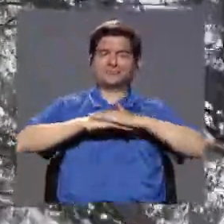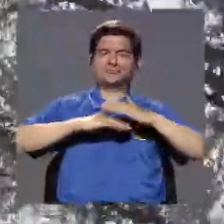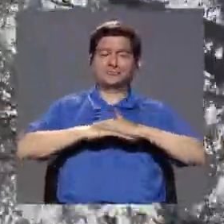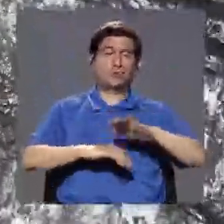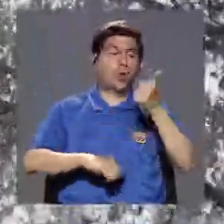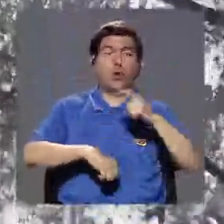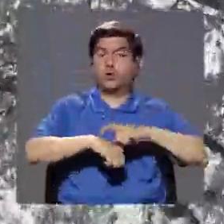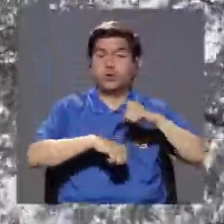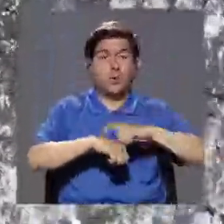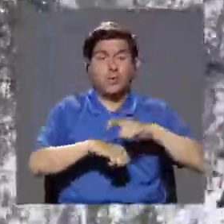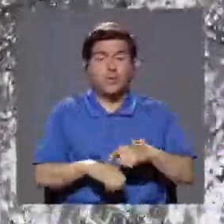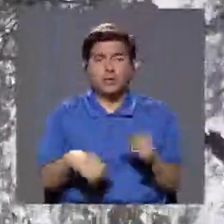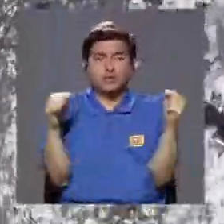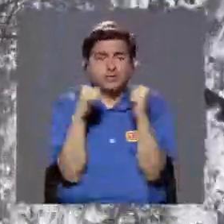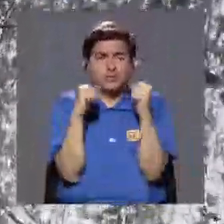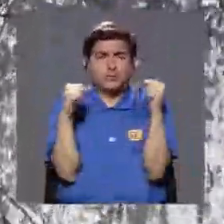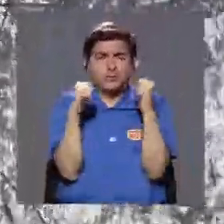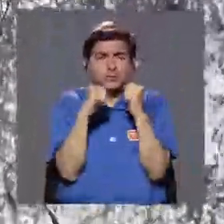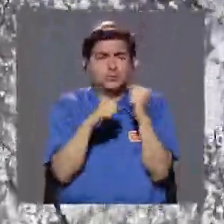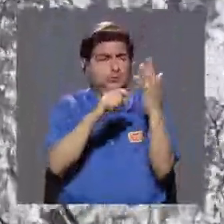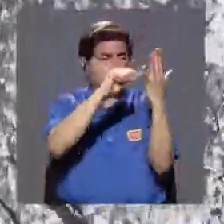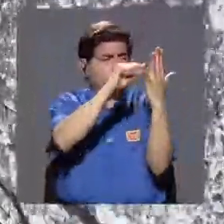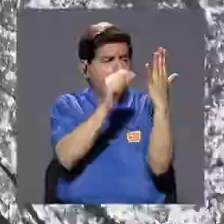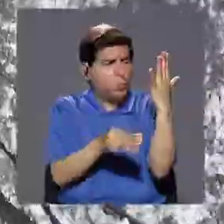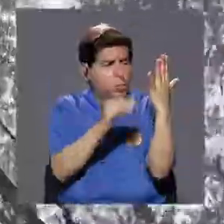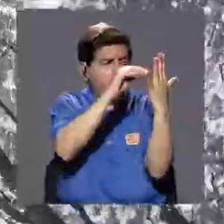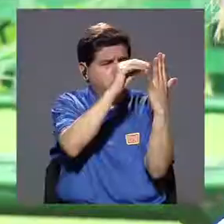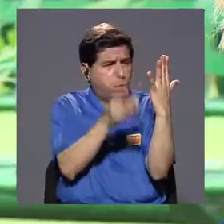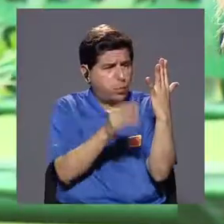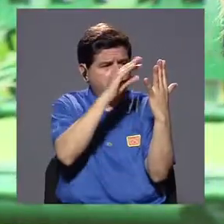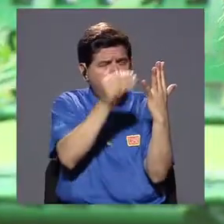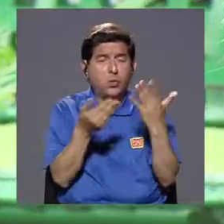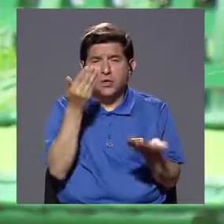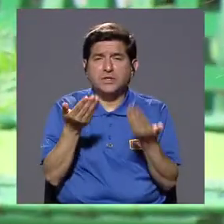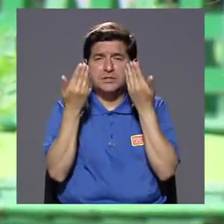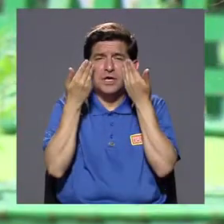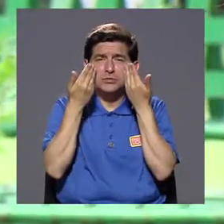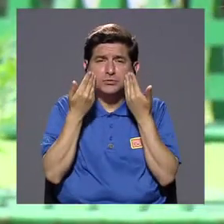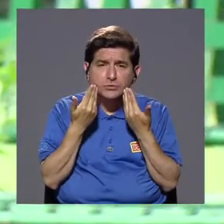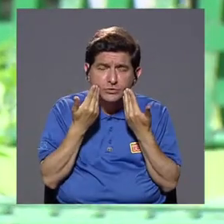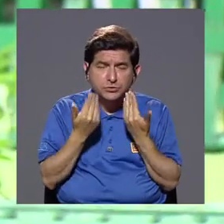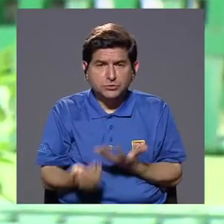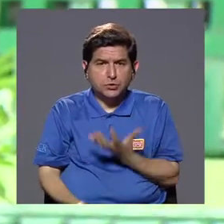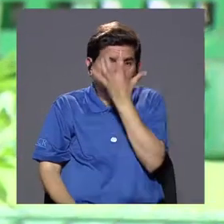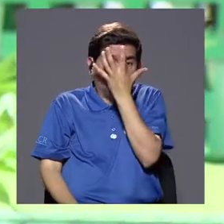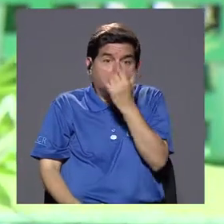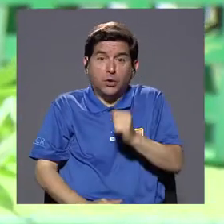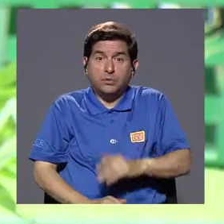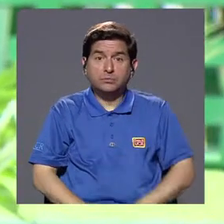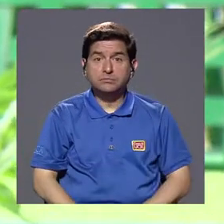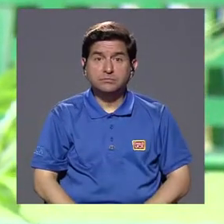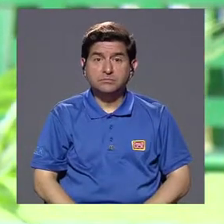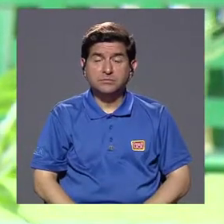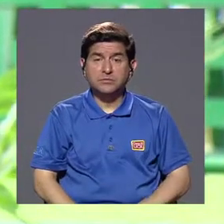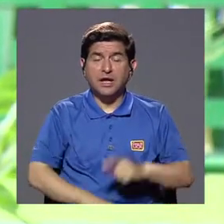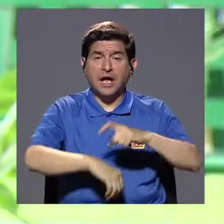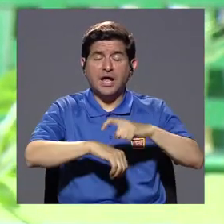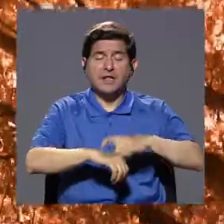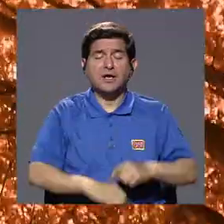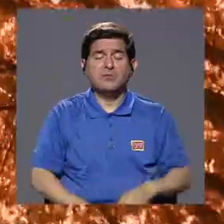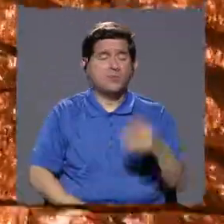invierno donde se le caen las hojas y hay tristeza hoy no hay enojo también habrá un otoño un otoño donde